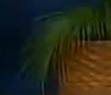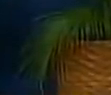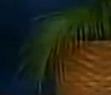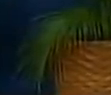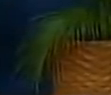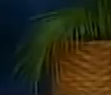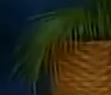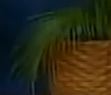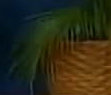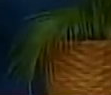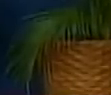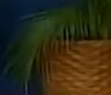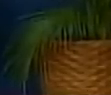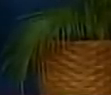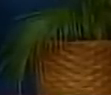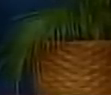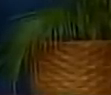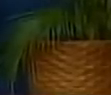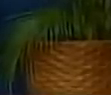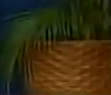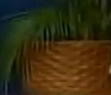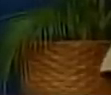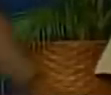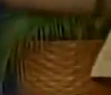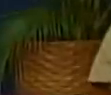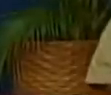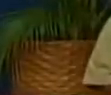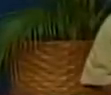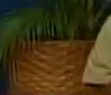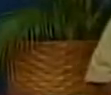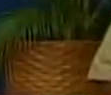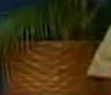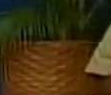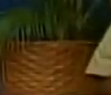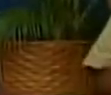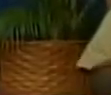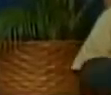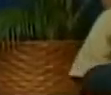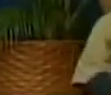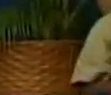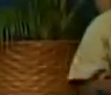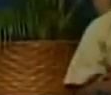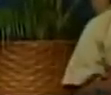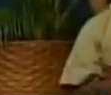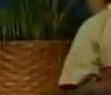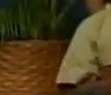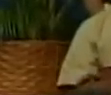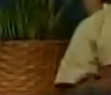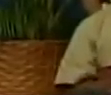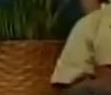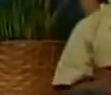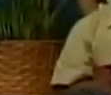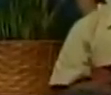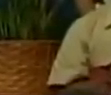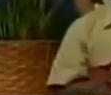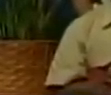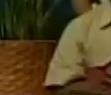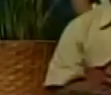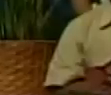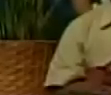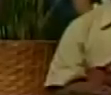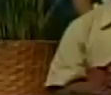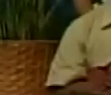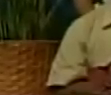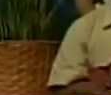trata de una persona. El proyecto bolivariano, todo el pensamiento. Nosotros,